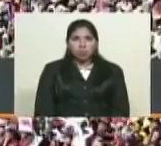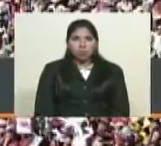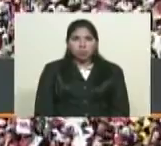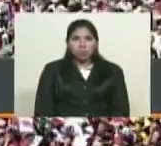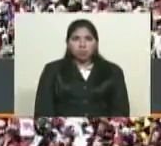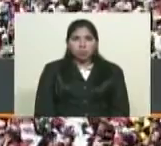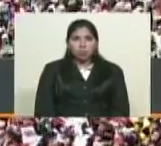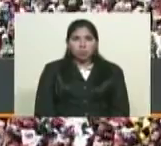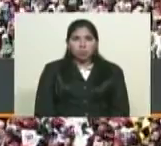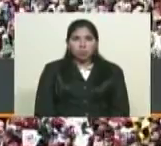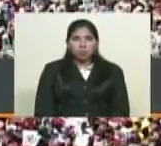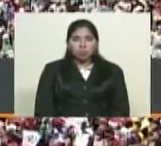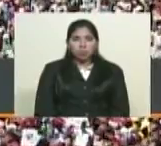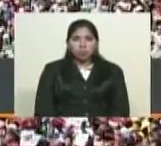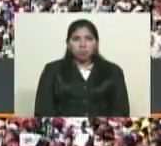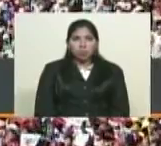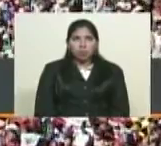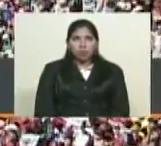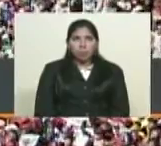...200.000 nuevos